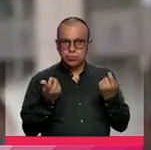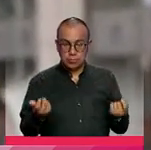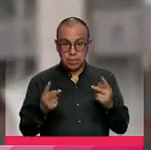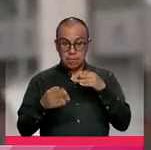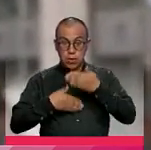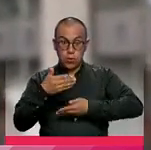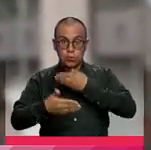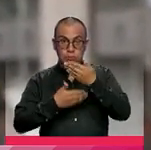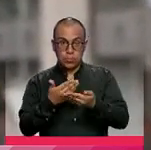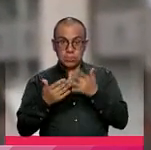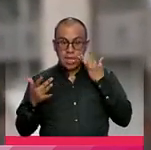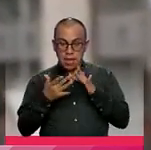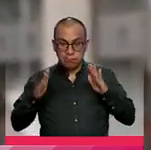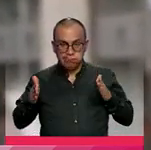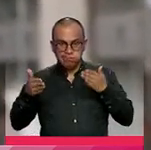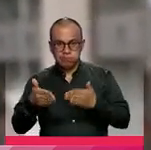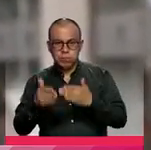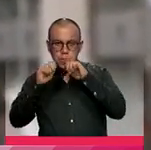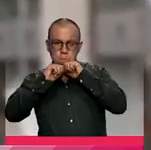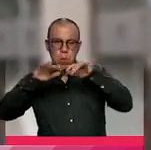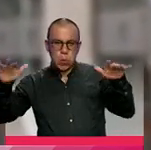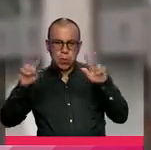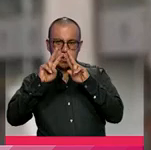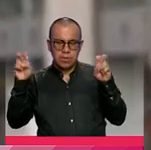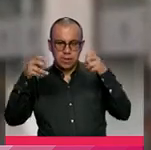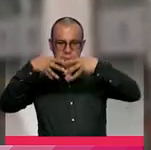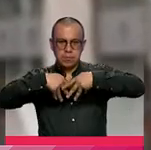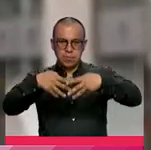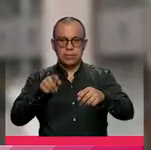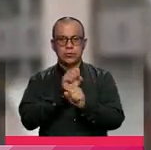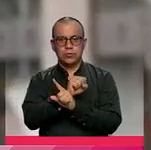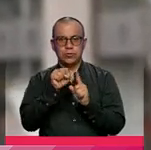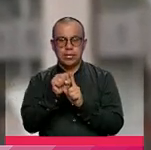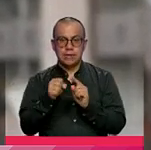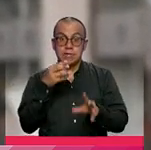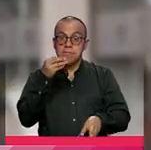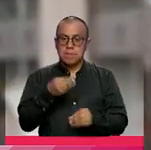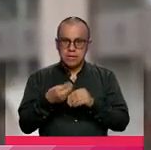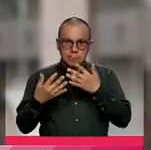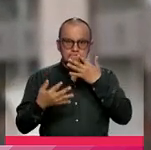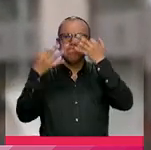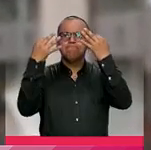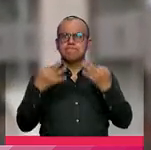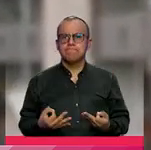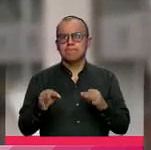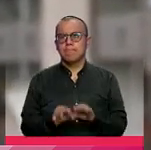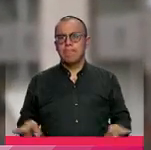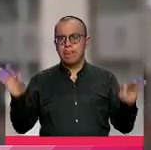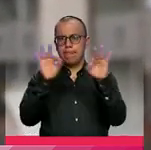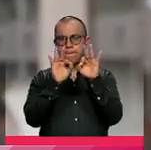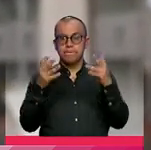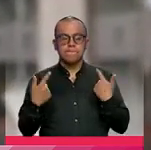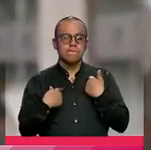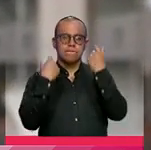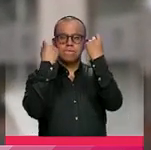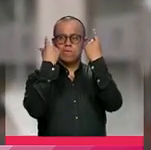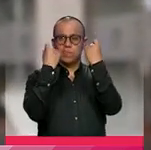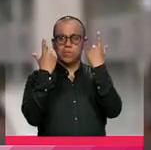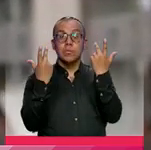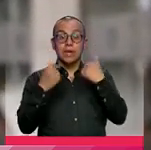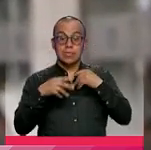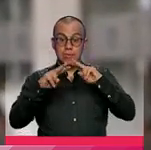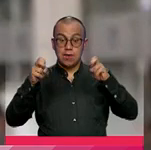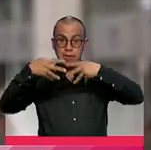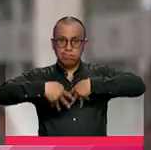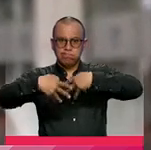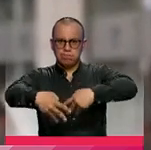los mecanismos de intervención de la fuerza pública en el marco de la protesta social, sino lo verdaderamente importante, entender que la